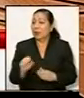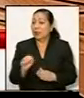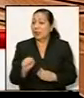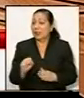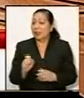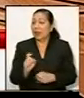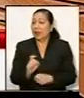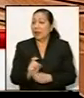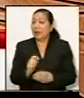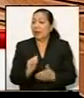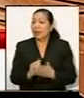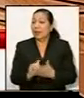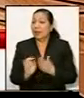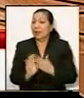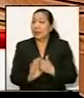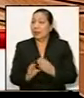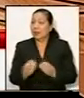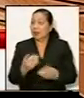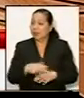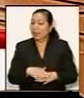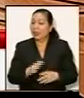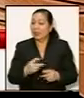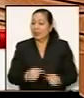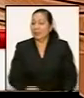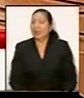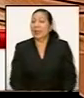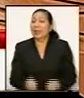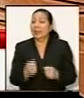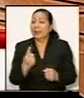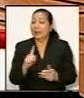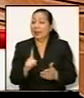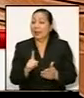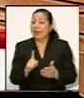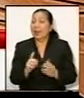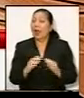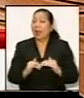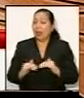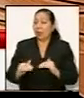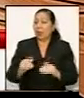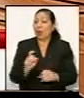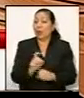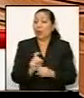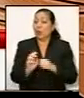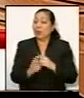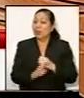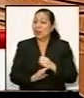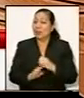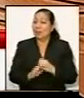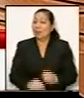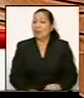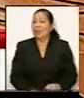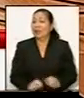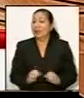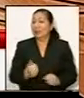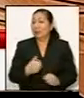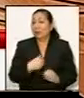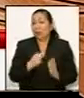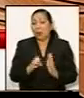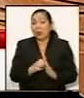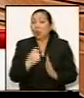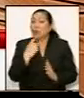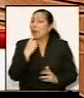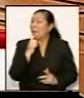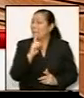educativo que garantice una gestión eficiente y equitativa en la educación básica asimismo por eso yo le